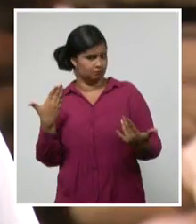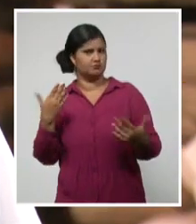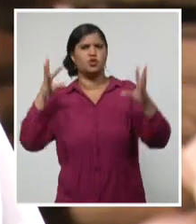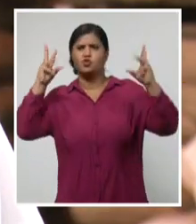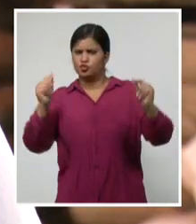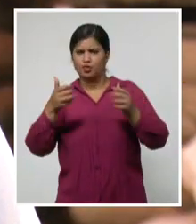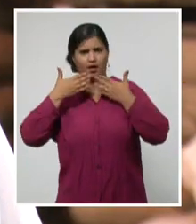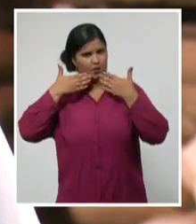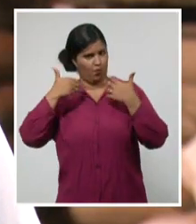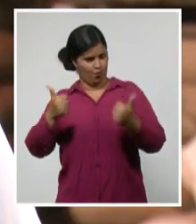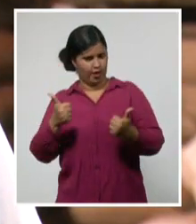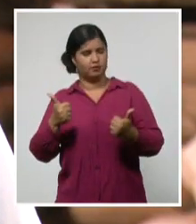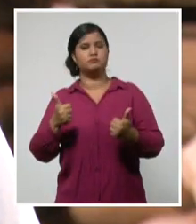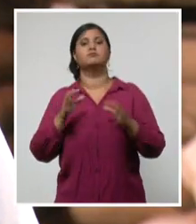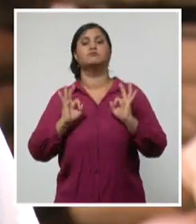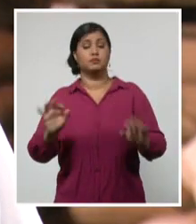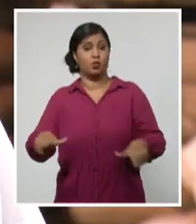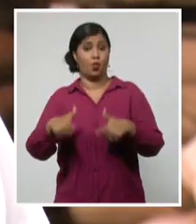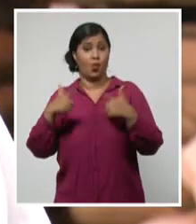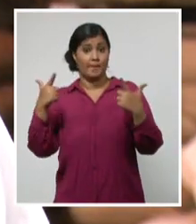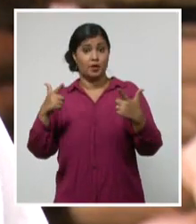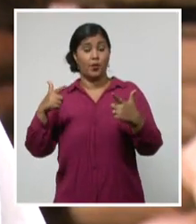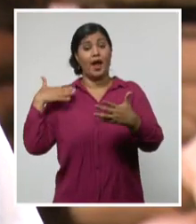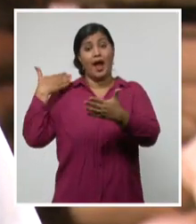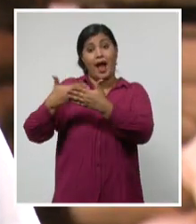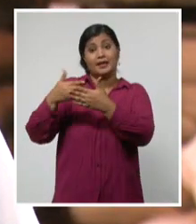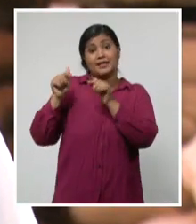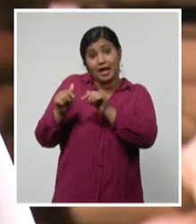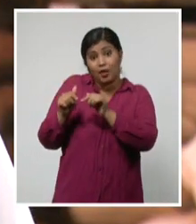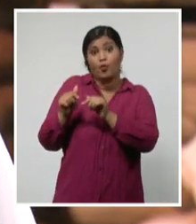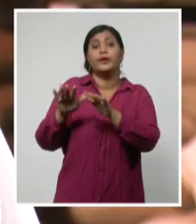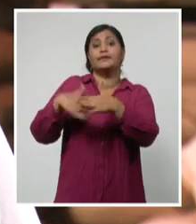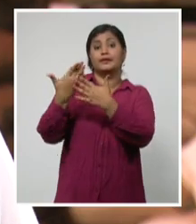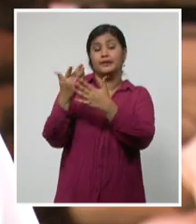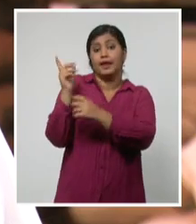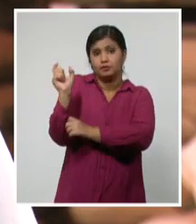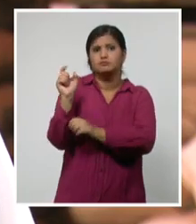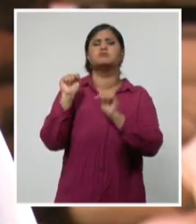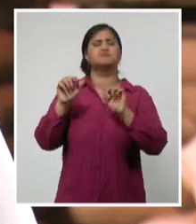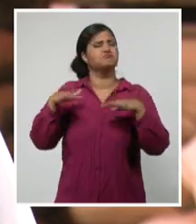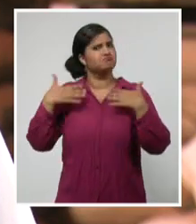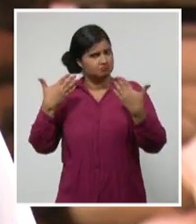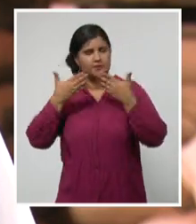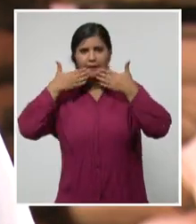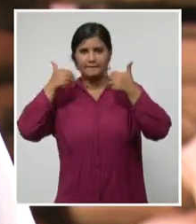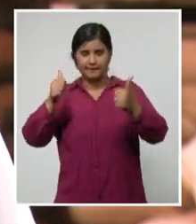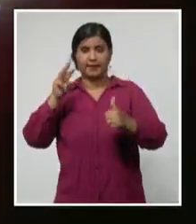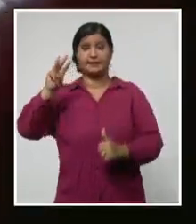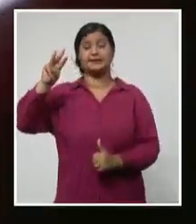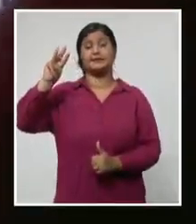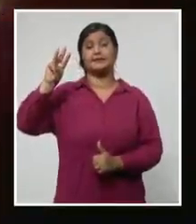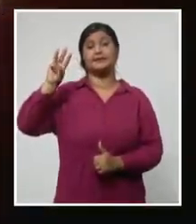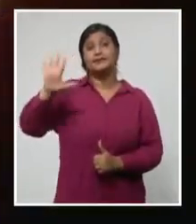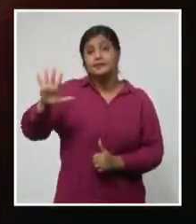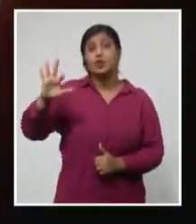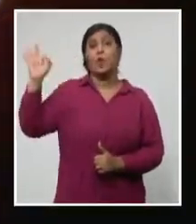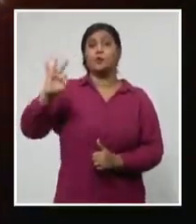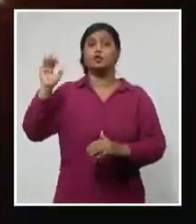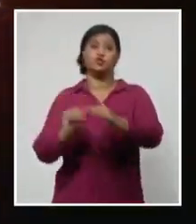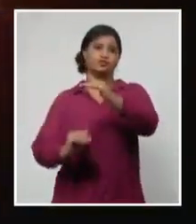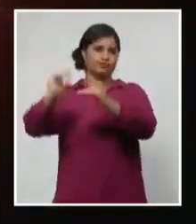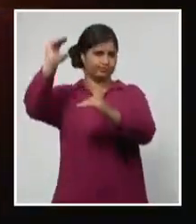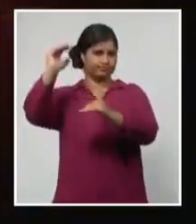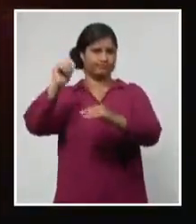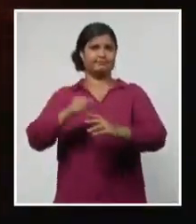potable estén cumplidos hasta la fecha al 135 por ciento cumplimiento un 35 por ciento por encima de lo planificado el aroma que